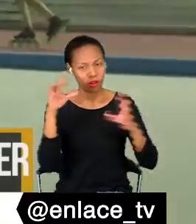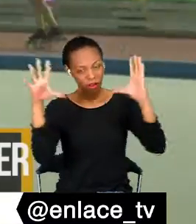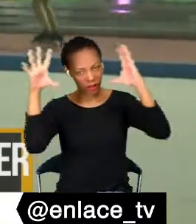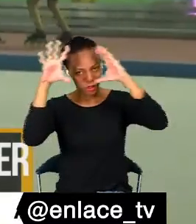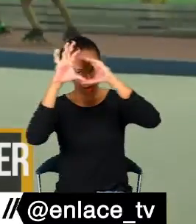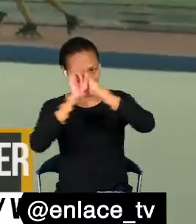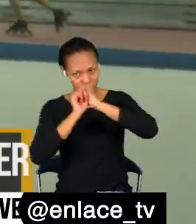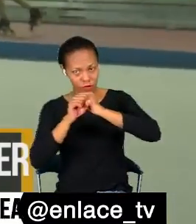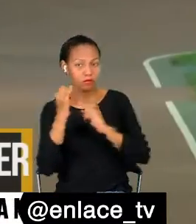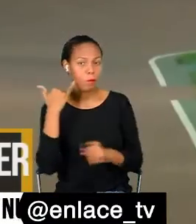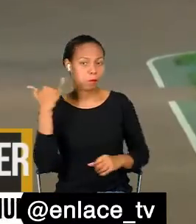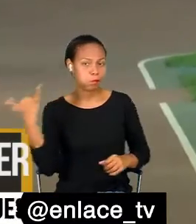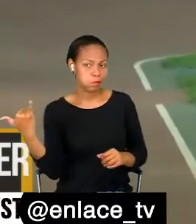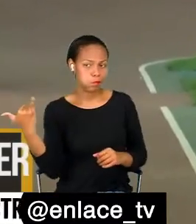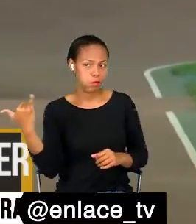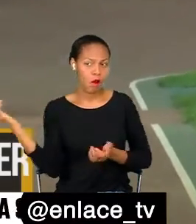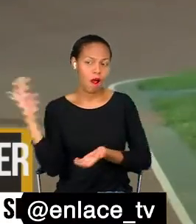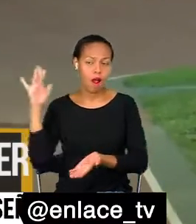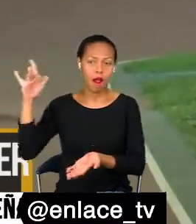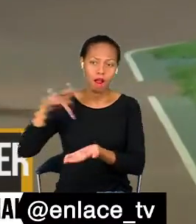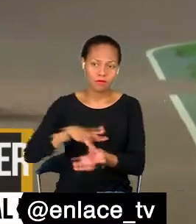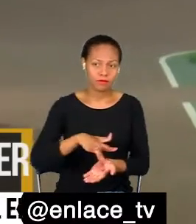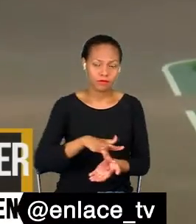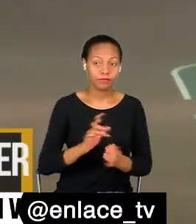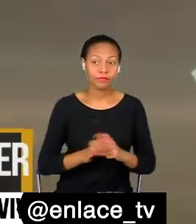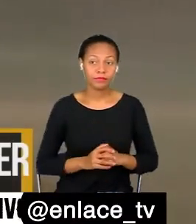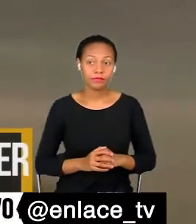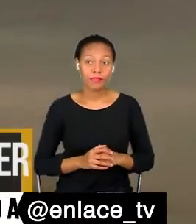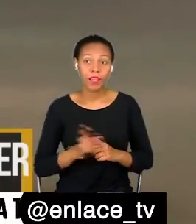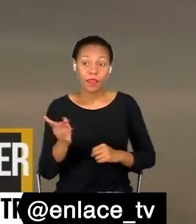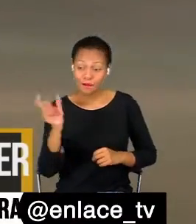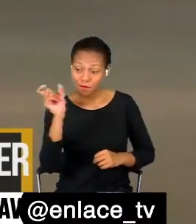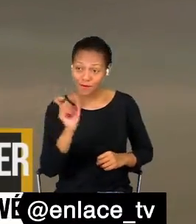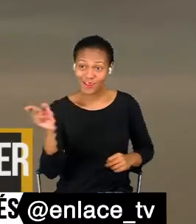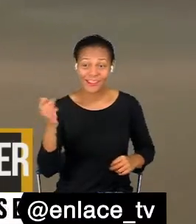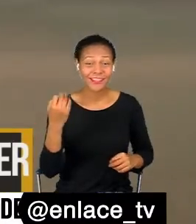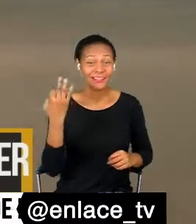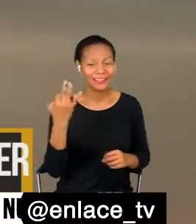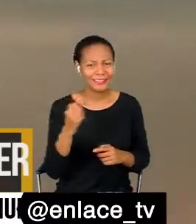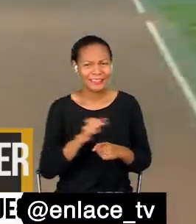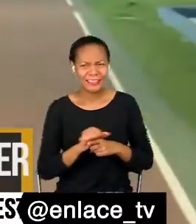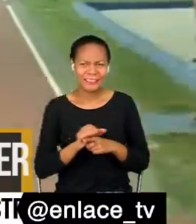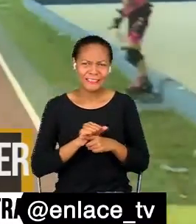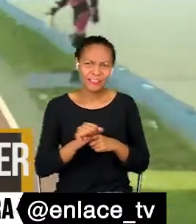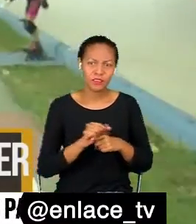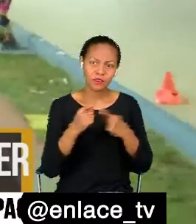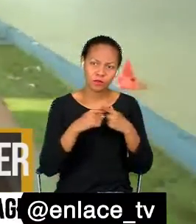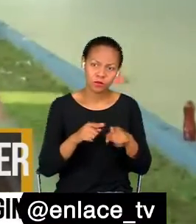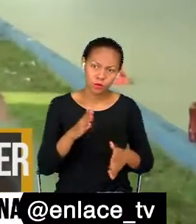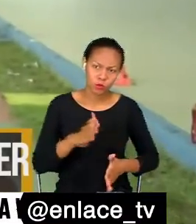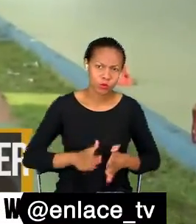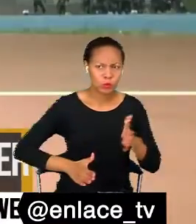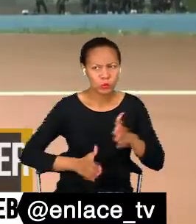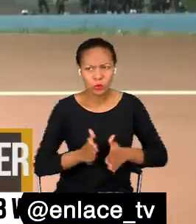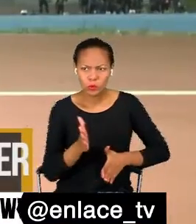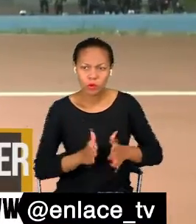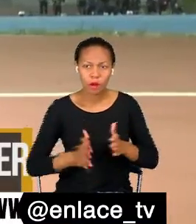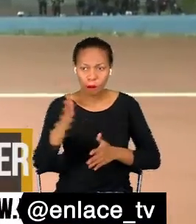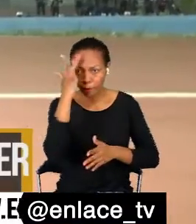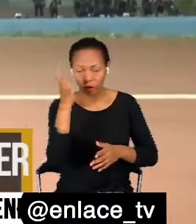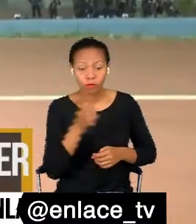este escenario, el patinódromo mundialista. Estos tres deportistas llevan a cabo un entrenamiento diferente y más exigente por tratarse de